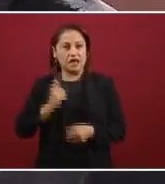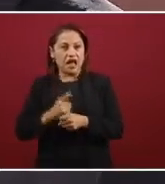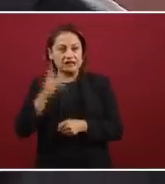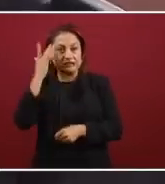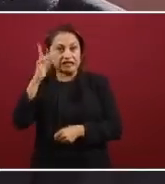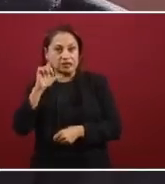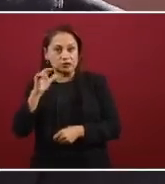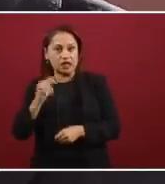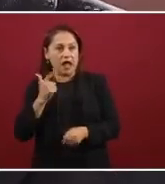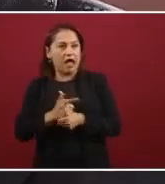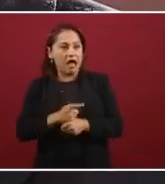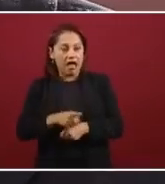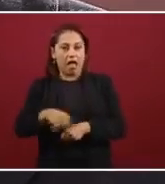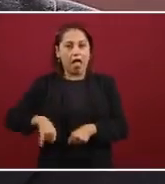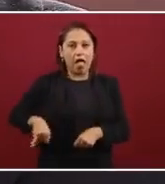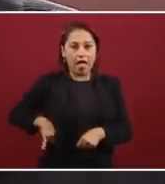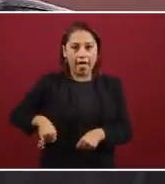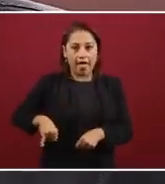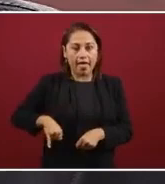Ya